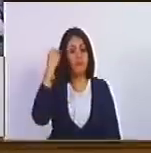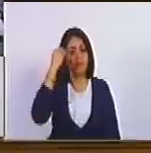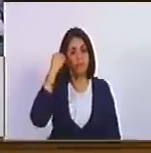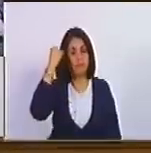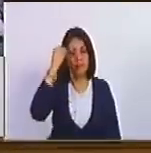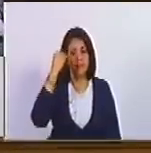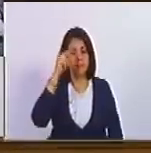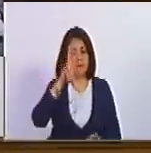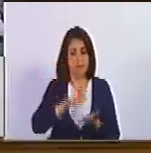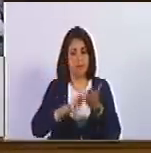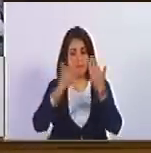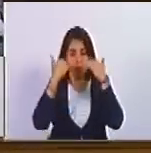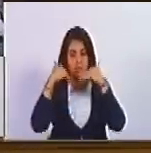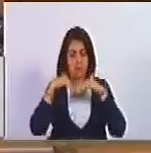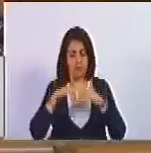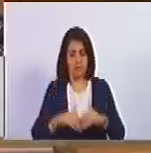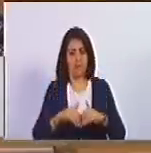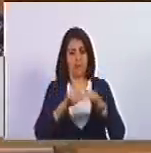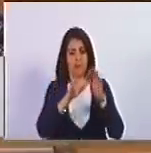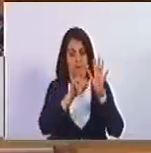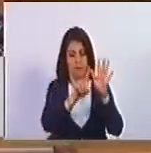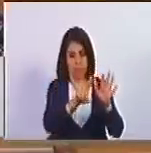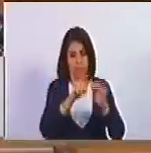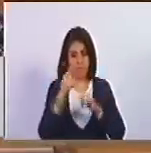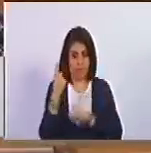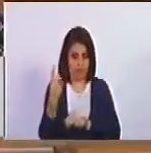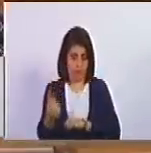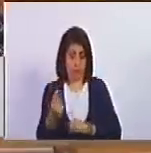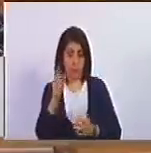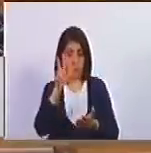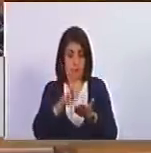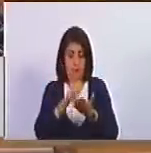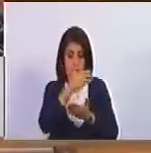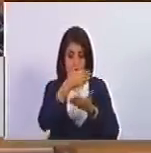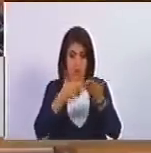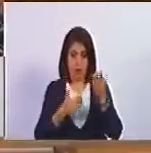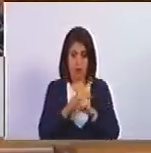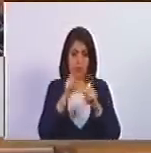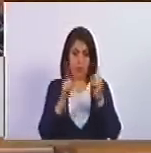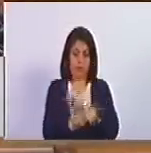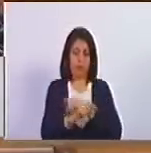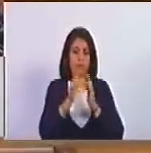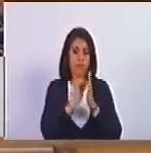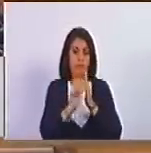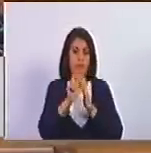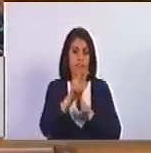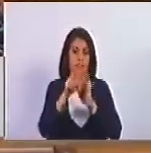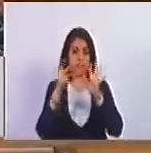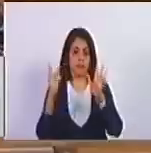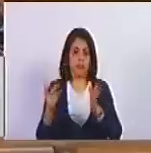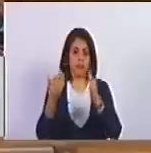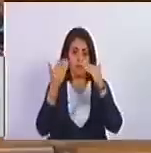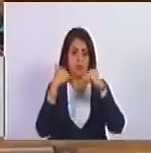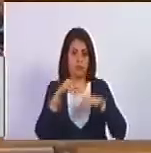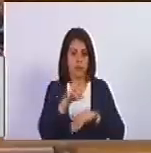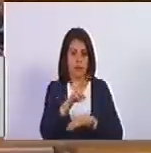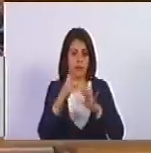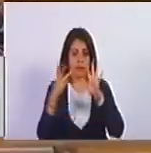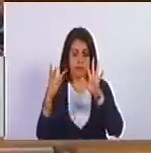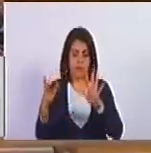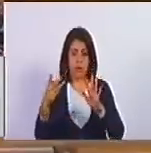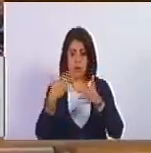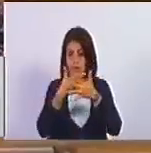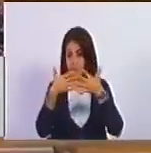consideración. Aprobado. Siguiente. Sexagésimo primero. Se propone modificar el artículo 27, que pasa a ser el artículo 28, el